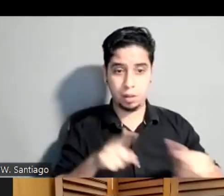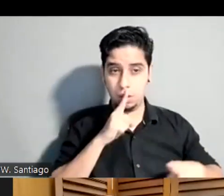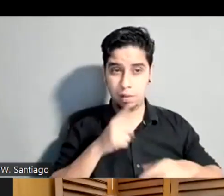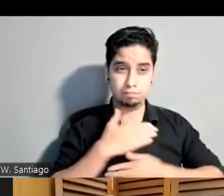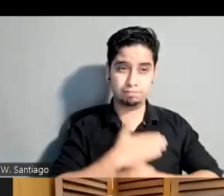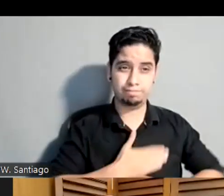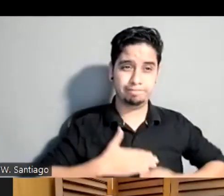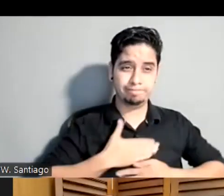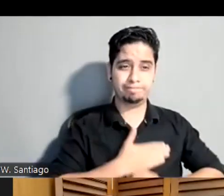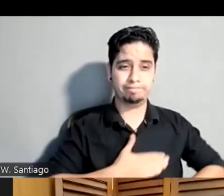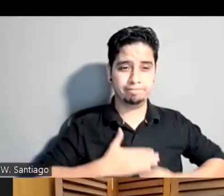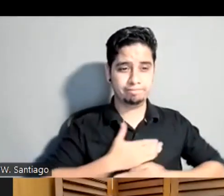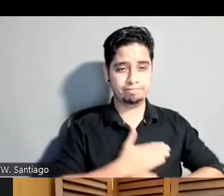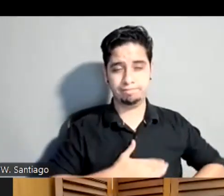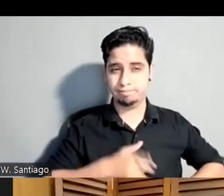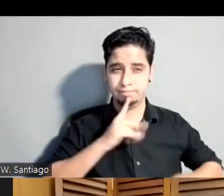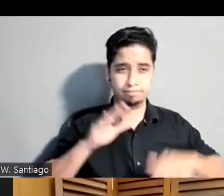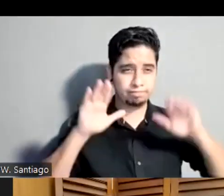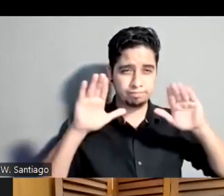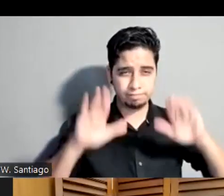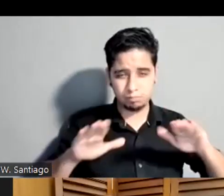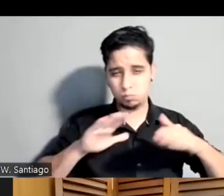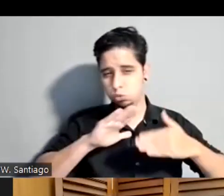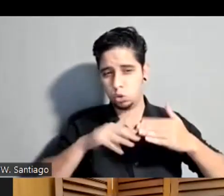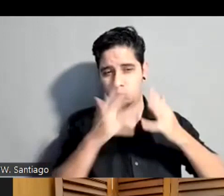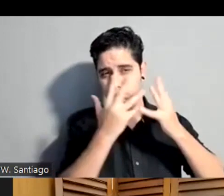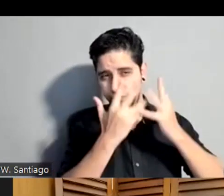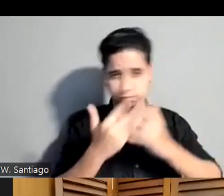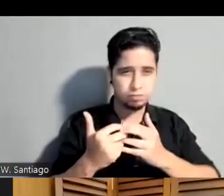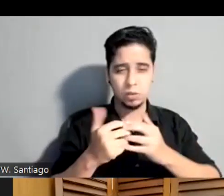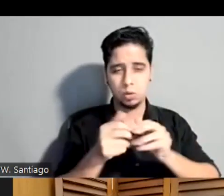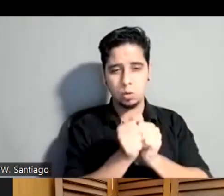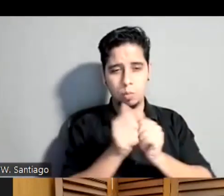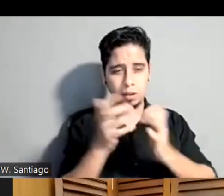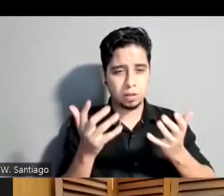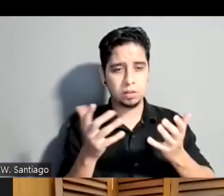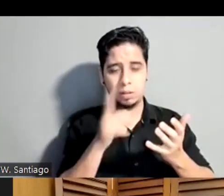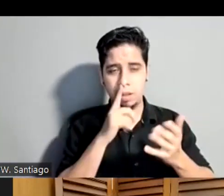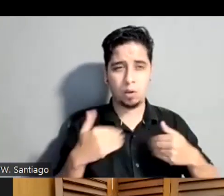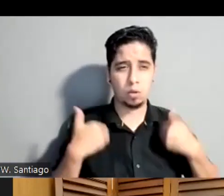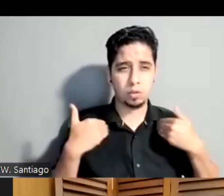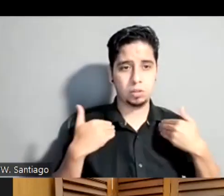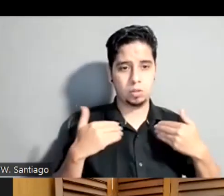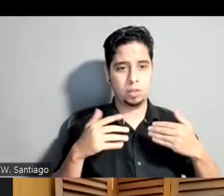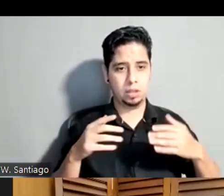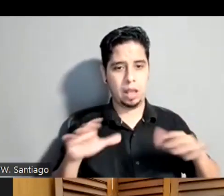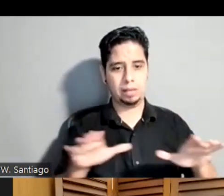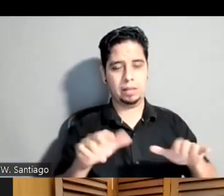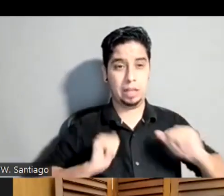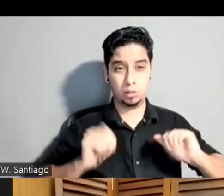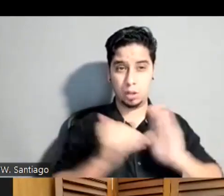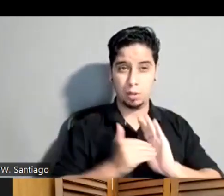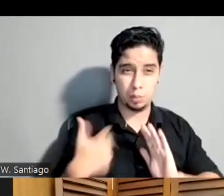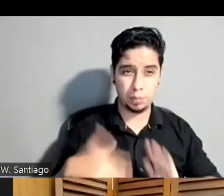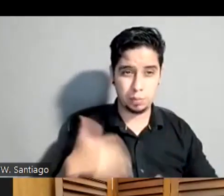pero la pasábamos espectacular. Estábamos todos, los compañeros, estábamos tan contentos de volver a hacer teatro. Uh-huh. Yo